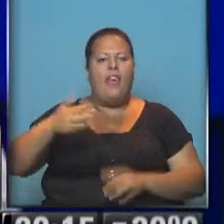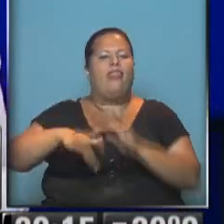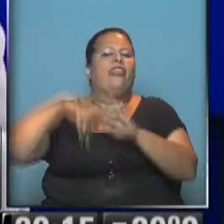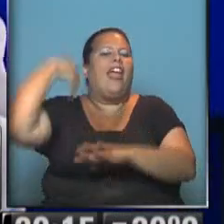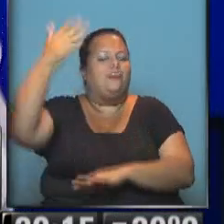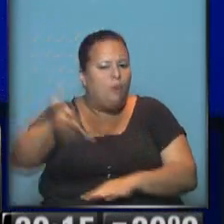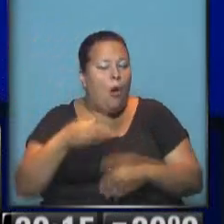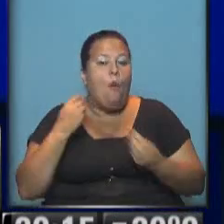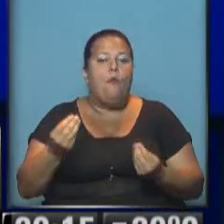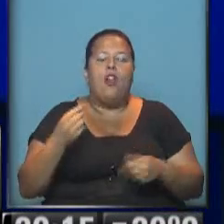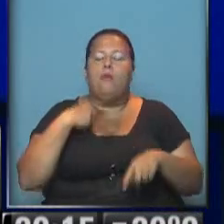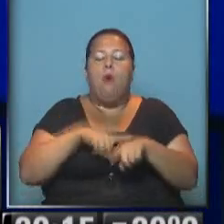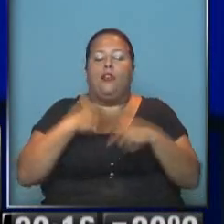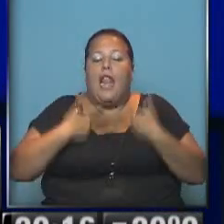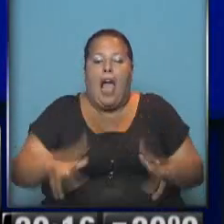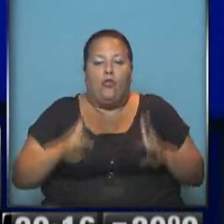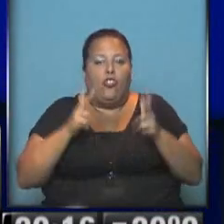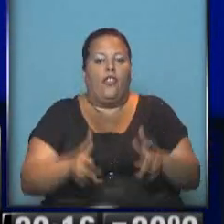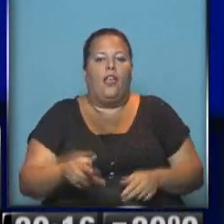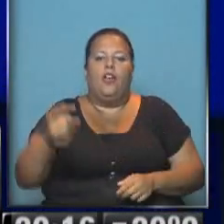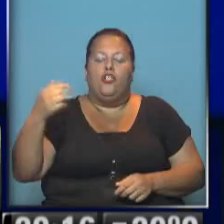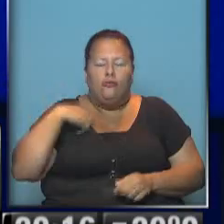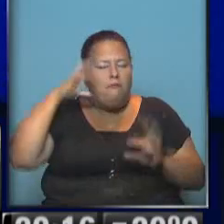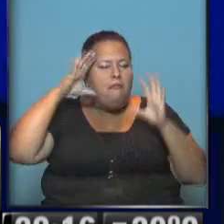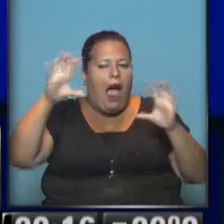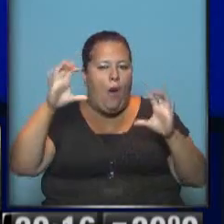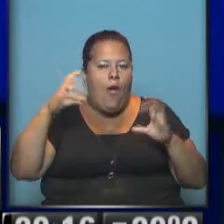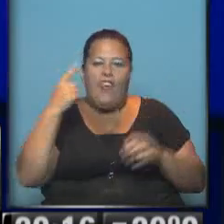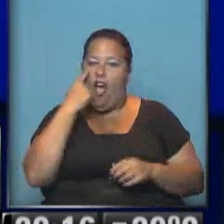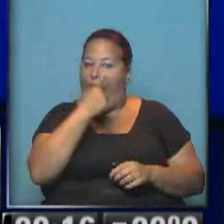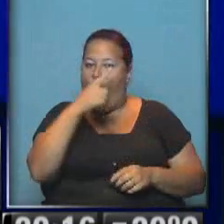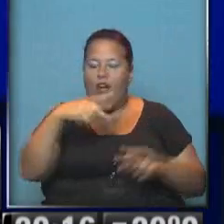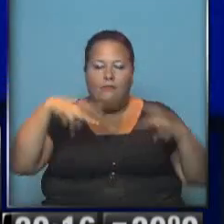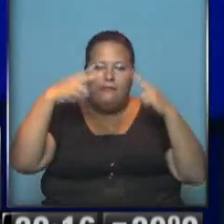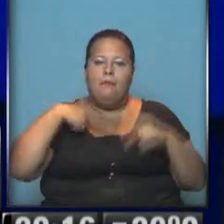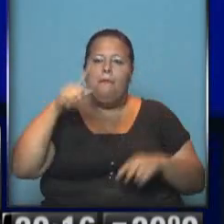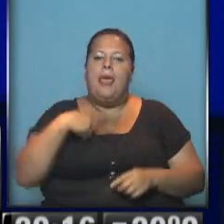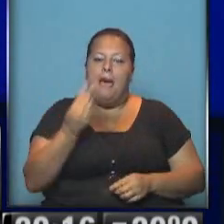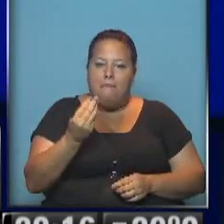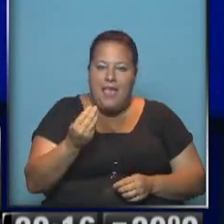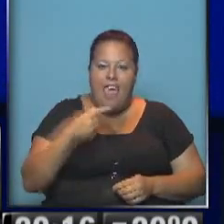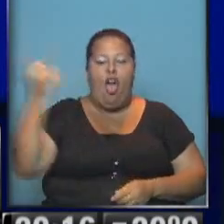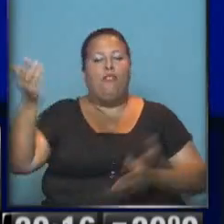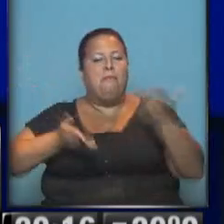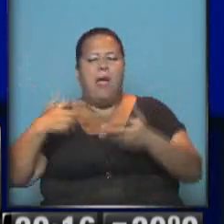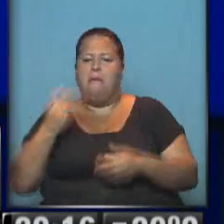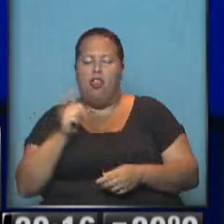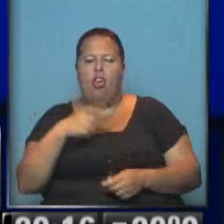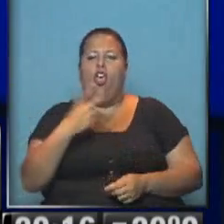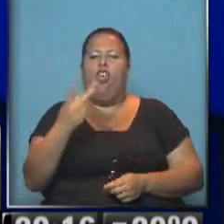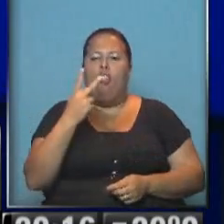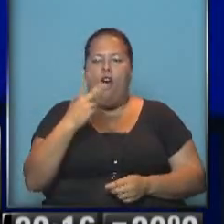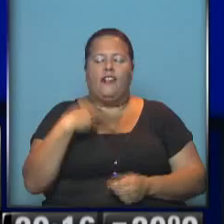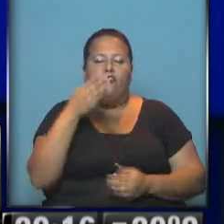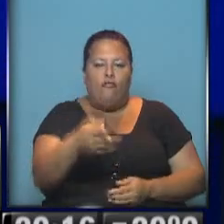después, sí, pero porque me salió naturalmente, dije, yo me acuerdo más de la mirada de Mañeto y me da más miedo que la de mis torturadores, porque yo fui dos veces